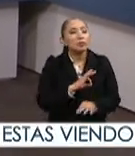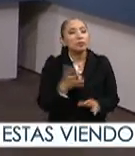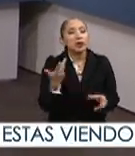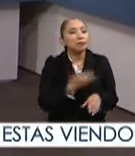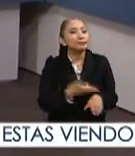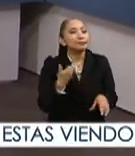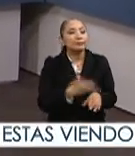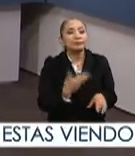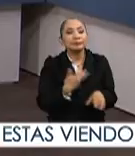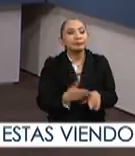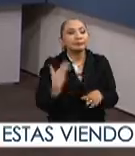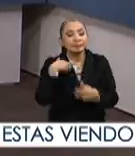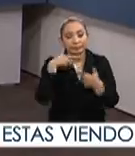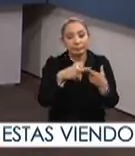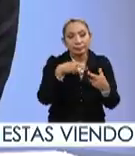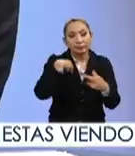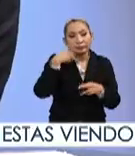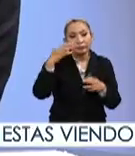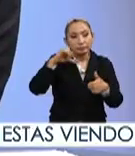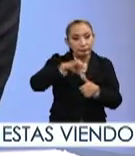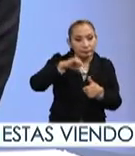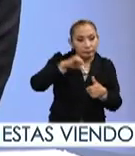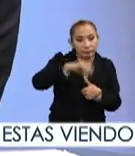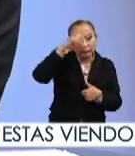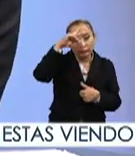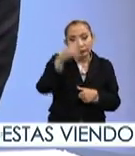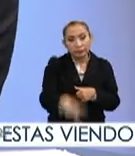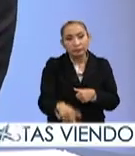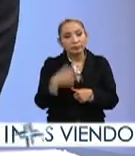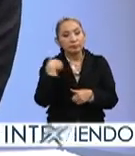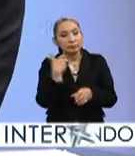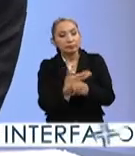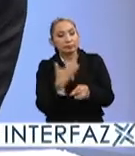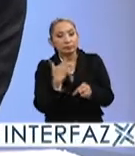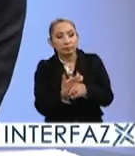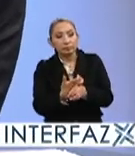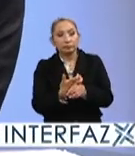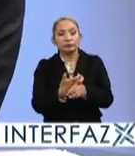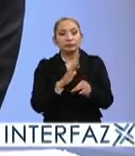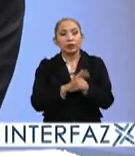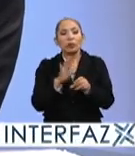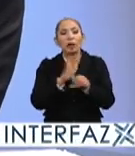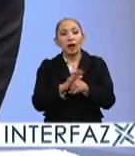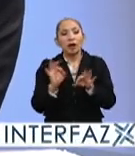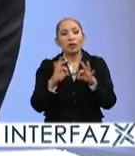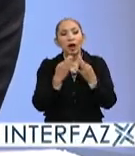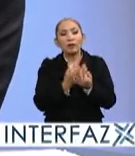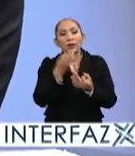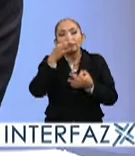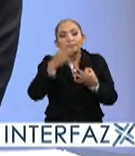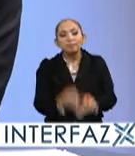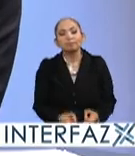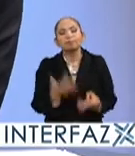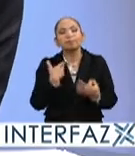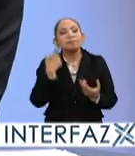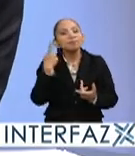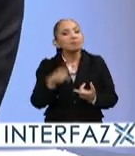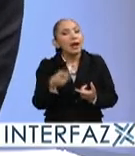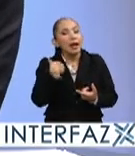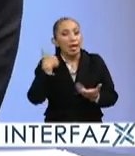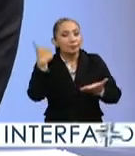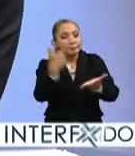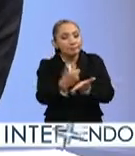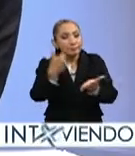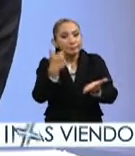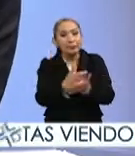a nivel global, regional, Centroamérica, México, Estados Unidos? ¿Cuáles son los mecanismos adecuados, las vías adecuadas para